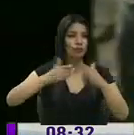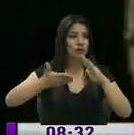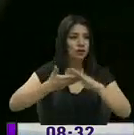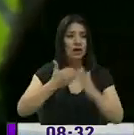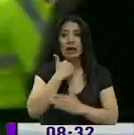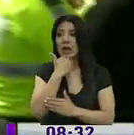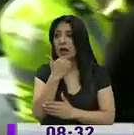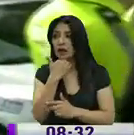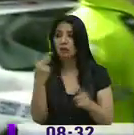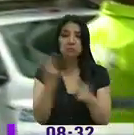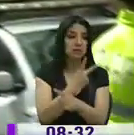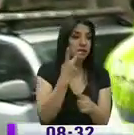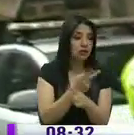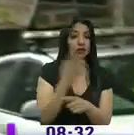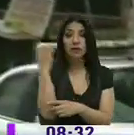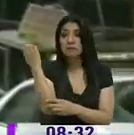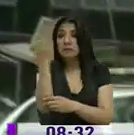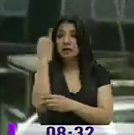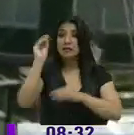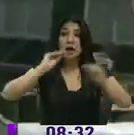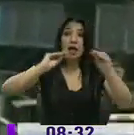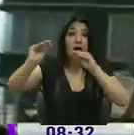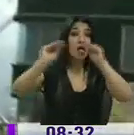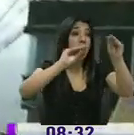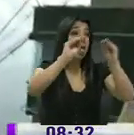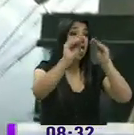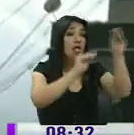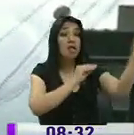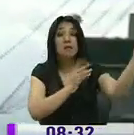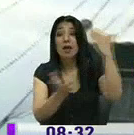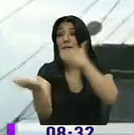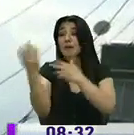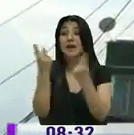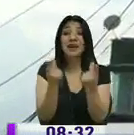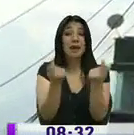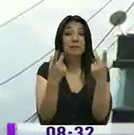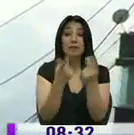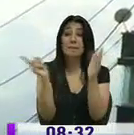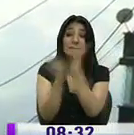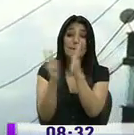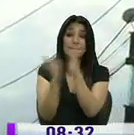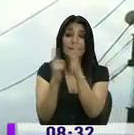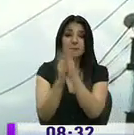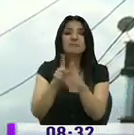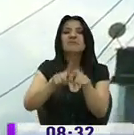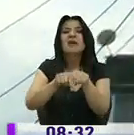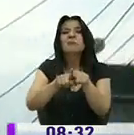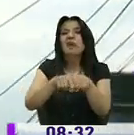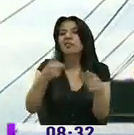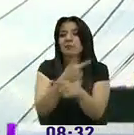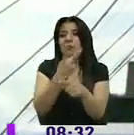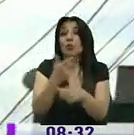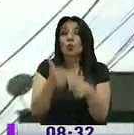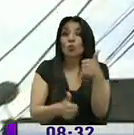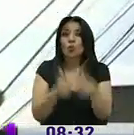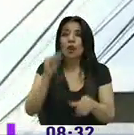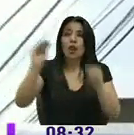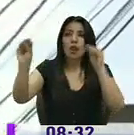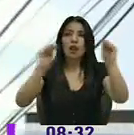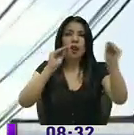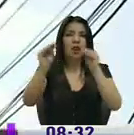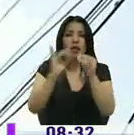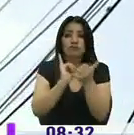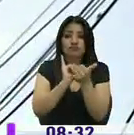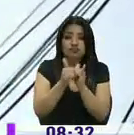utilizarlos puedan alertar a sus vecinos para que a su vez de ellos dependiendo de la amenaza que tengan puedan comunicarse con